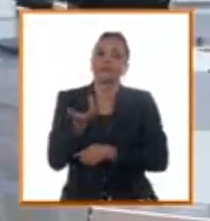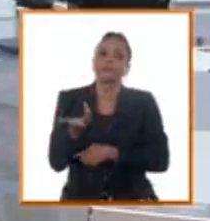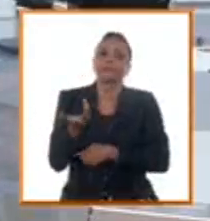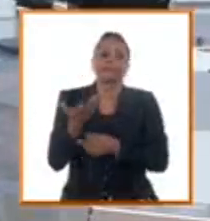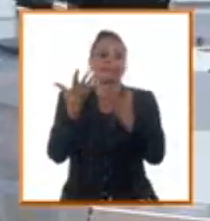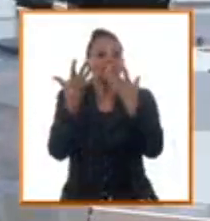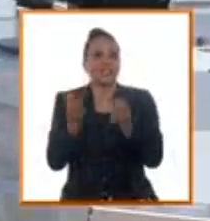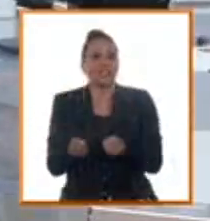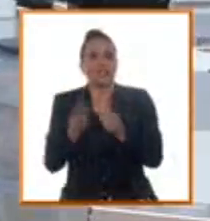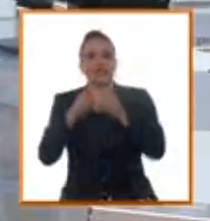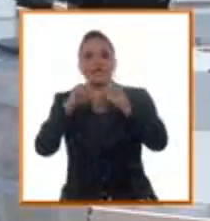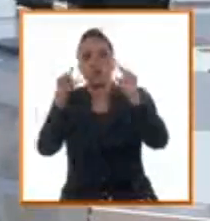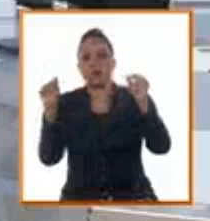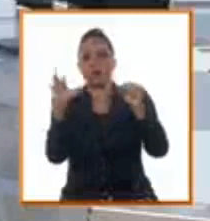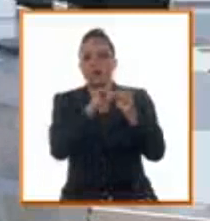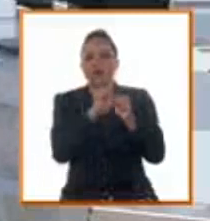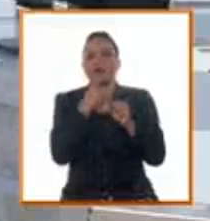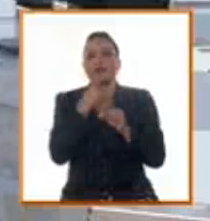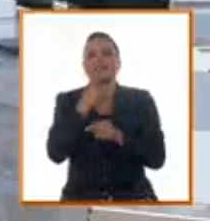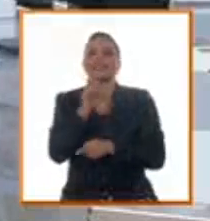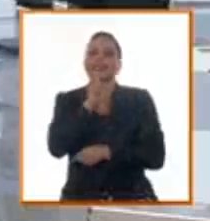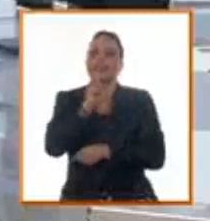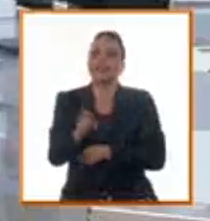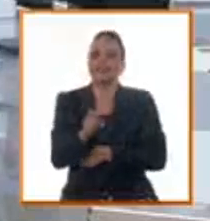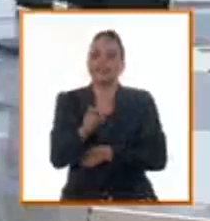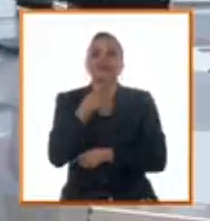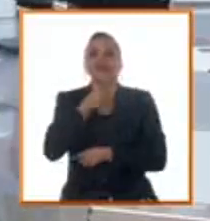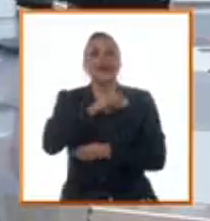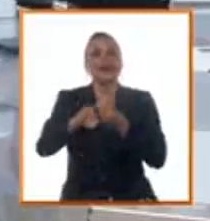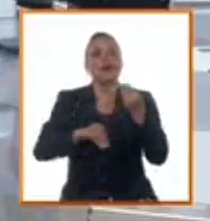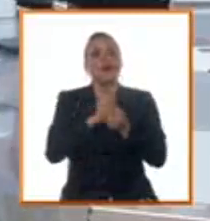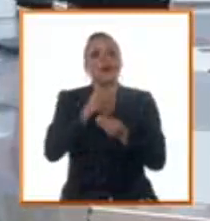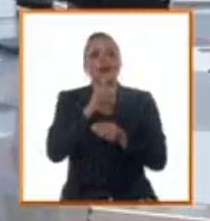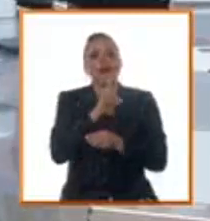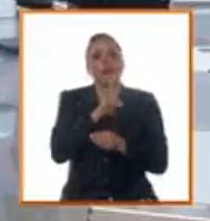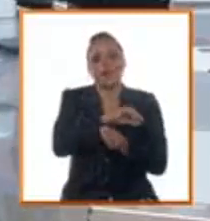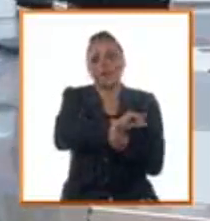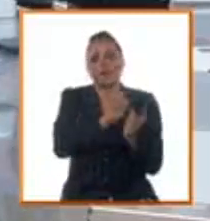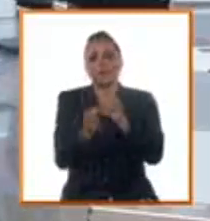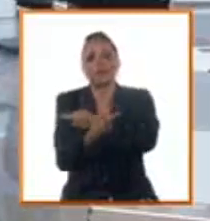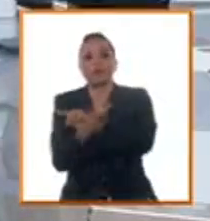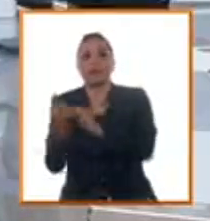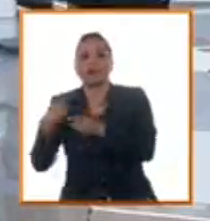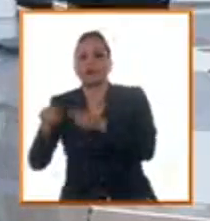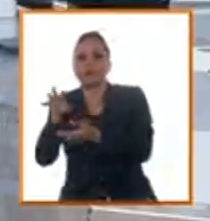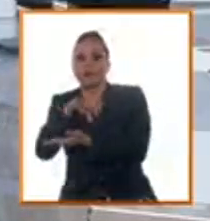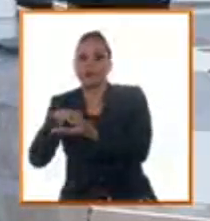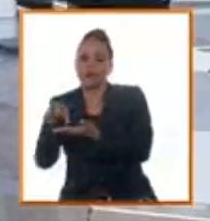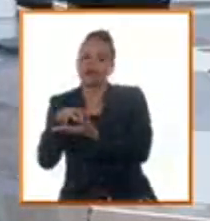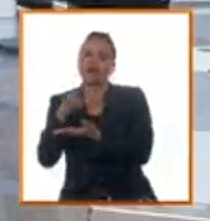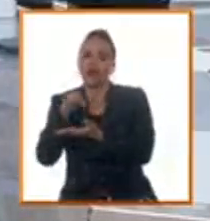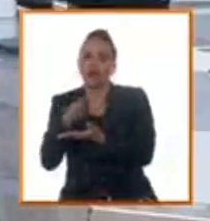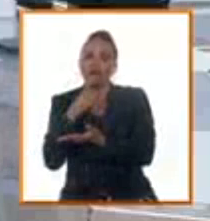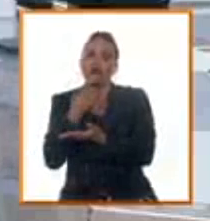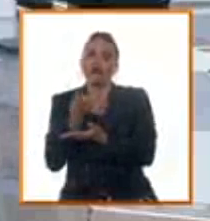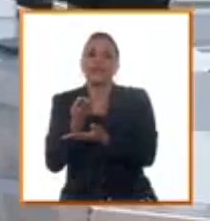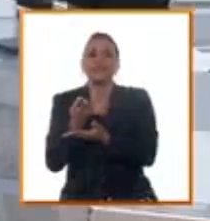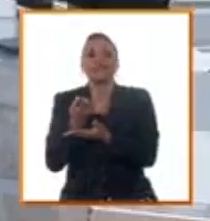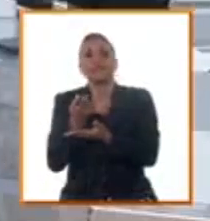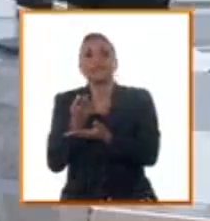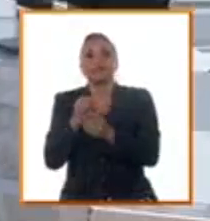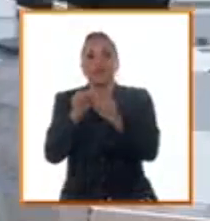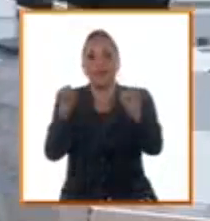sequía tremenda, había que mover agua de un lugar a otro. Eso hizo que fuera menos todavía, así, sin